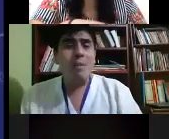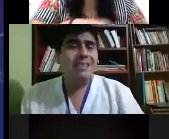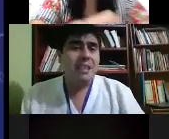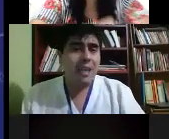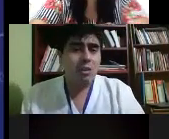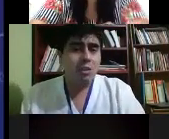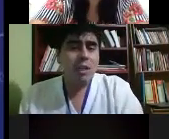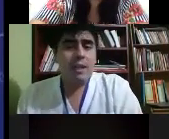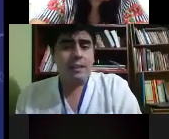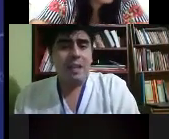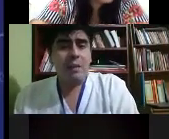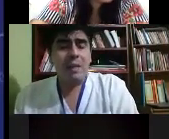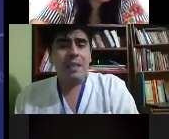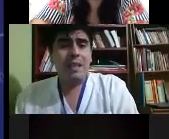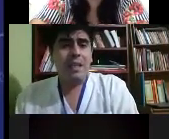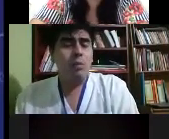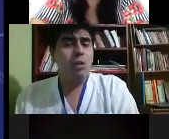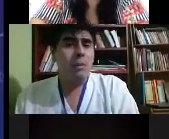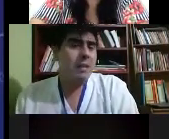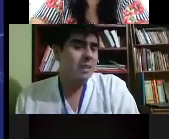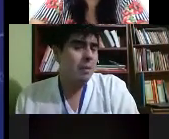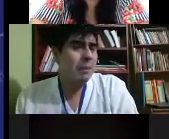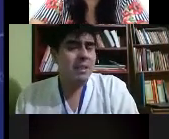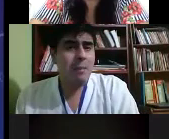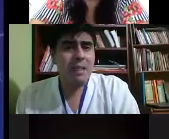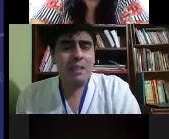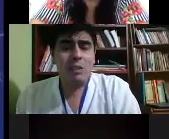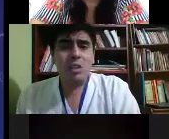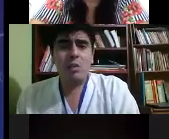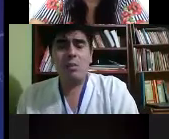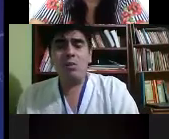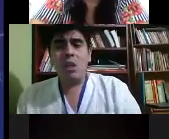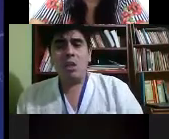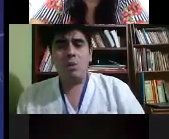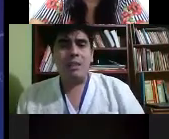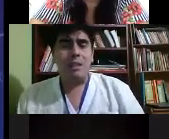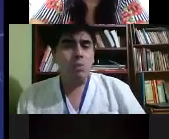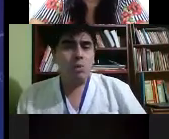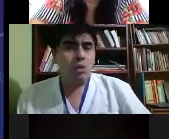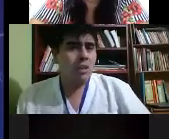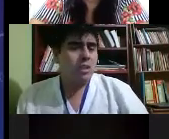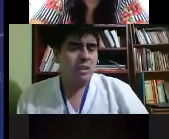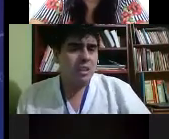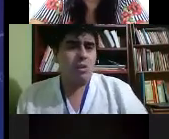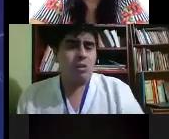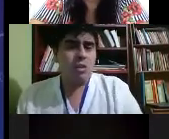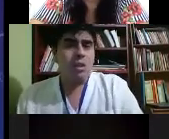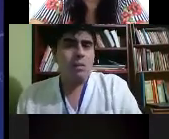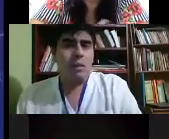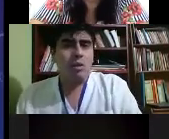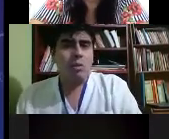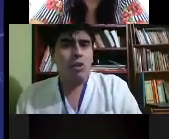estado investigando, se sabe que era un virus que estaba prácticamente entre los seres vivos durante muchos años y